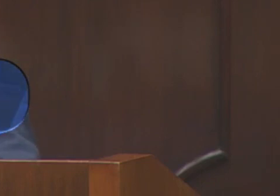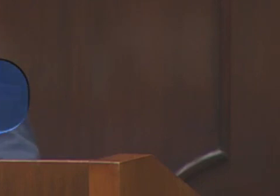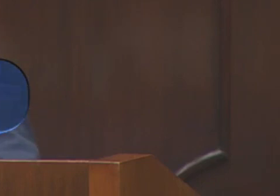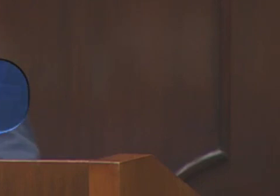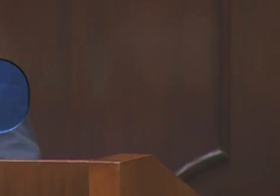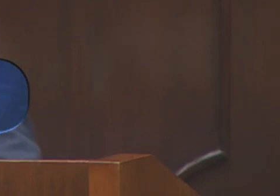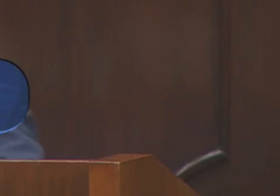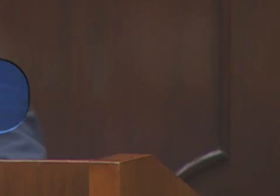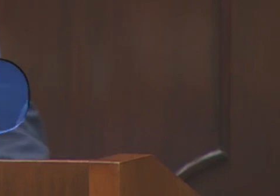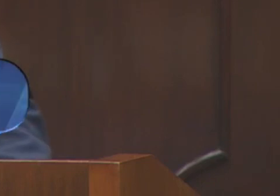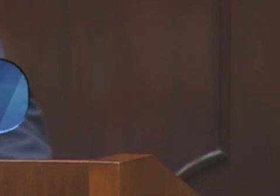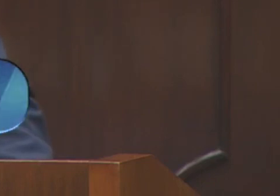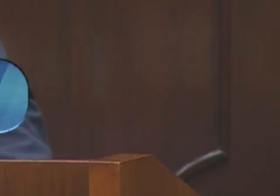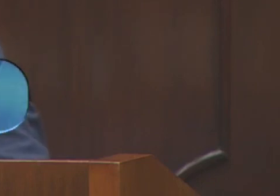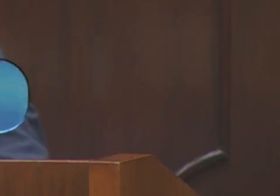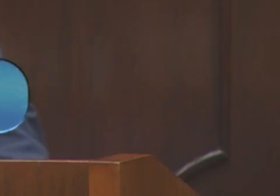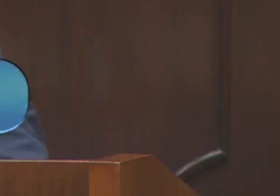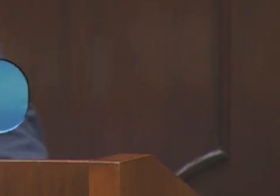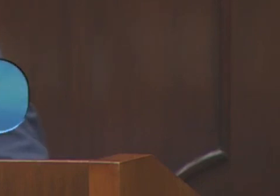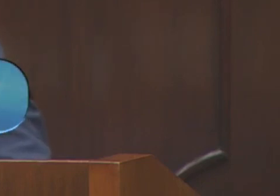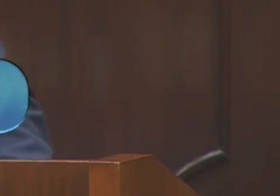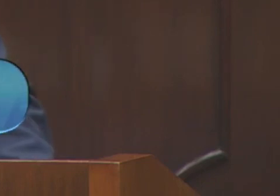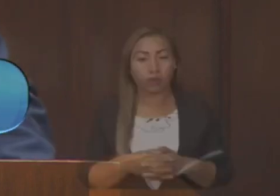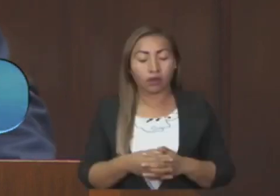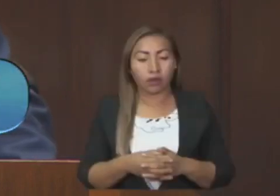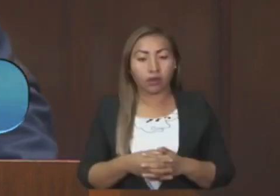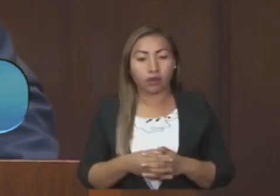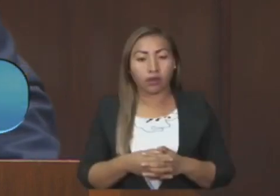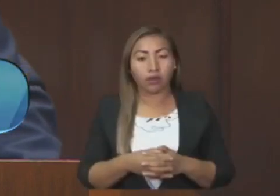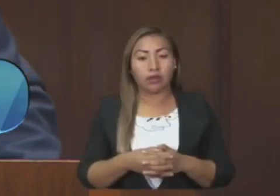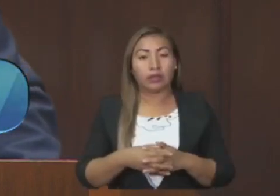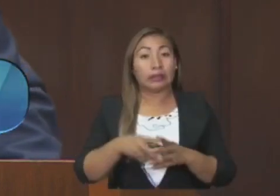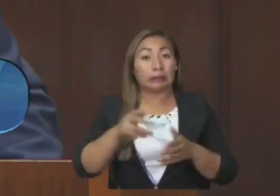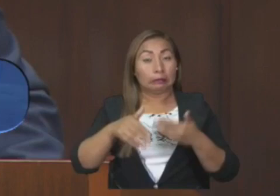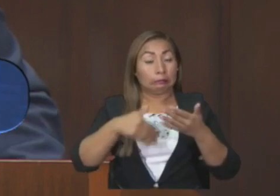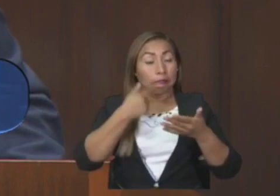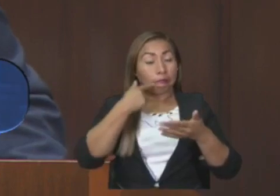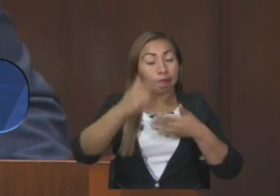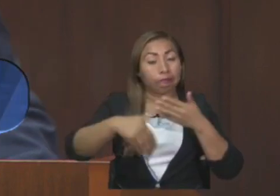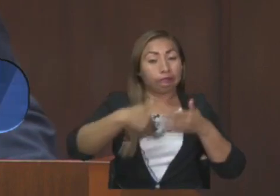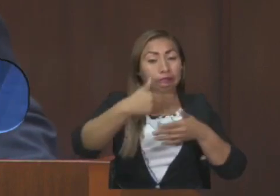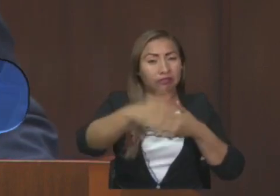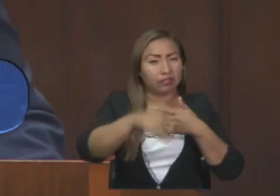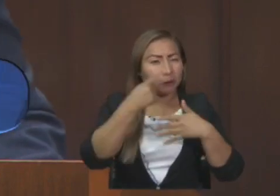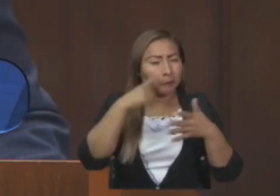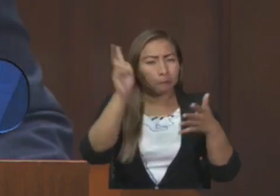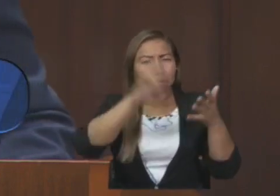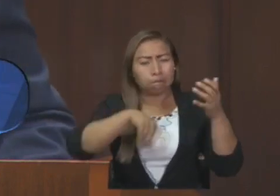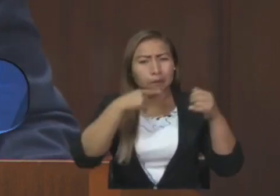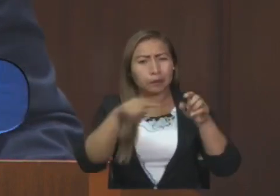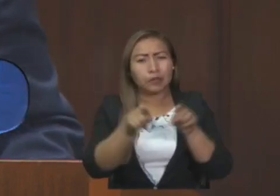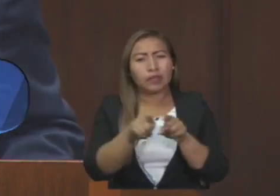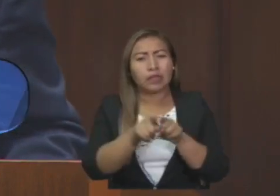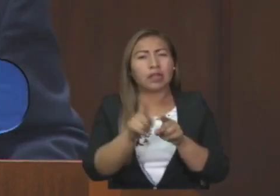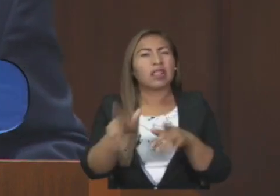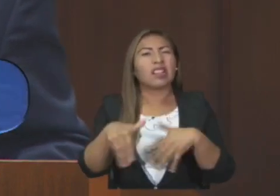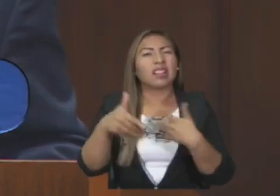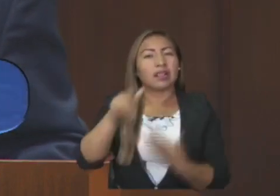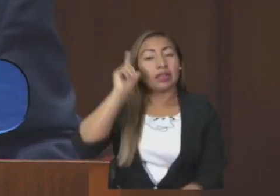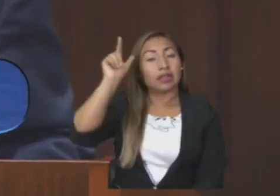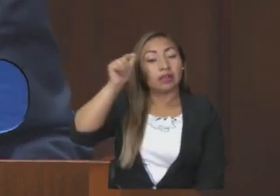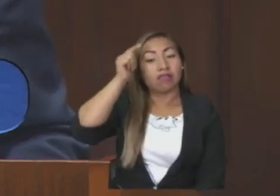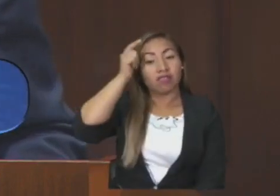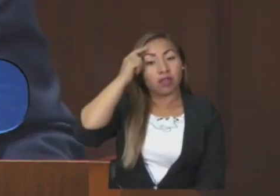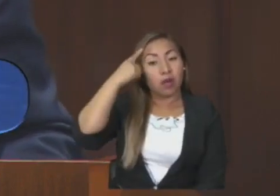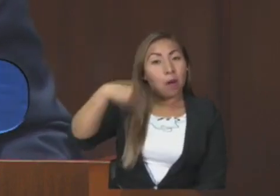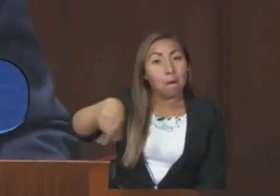acordados. Y por lo tanto, luego de un periodo perentorio y razonable, donde el Gobierno Nacional, sentado